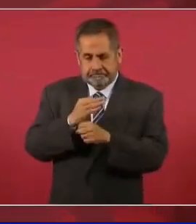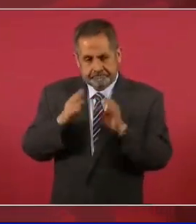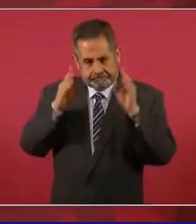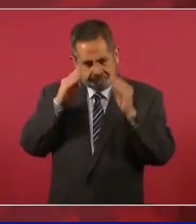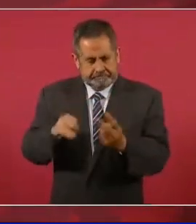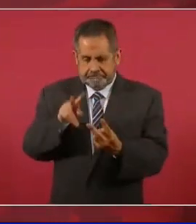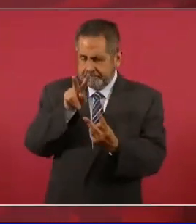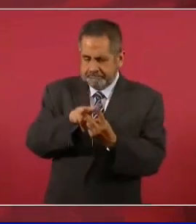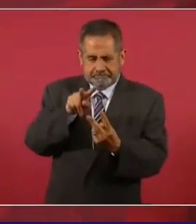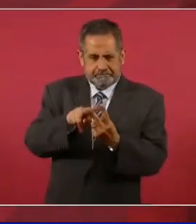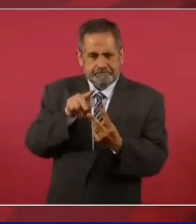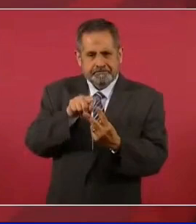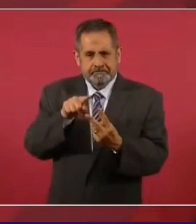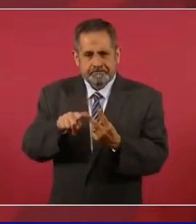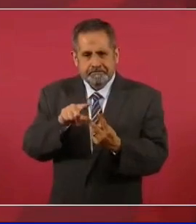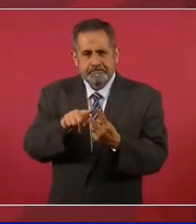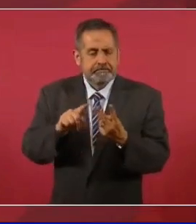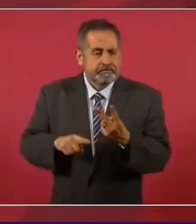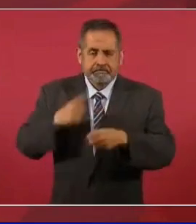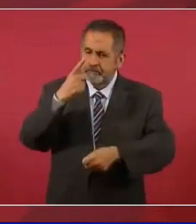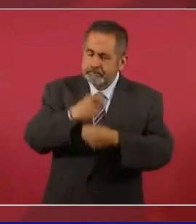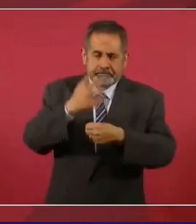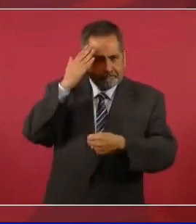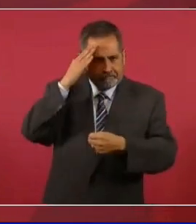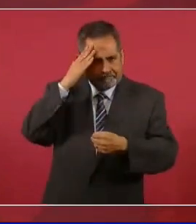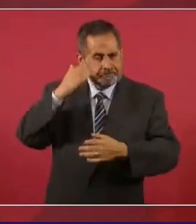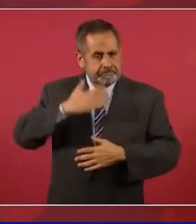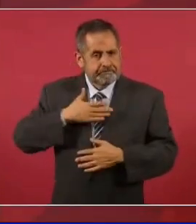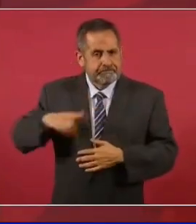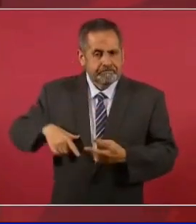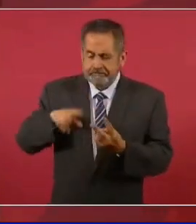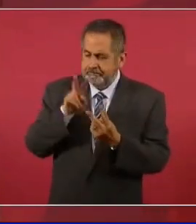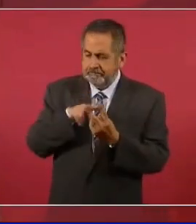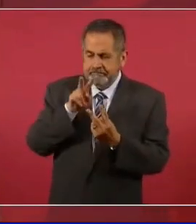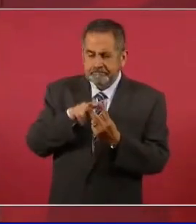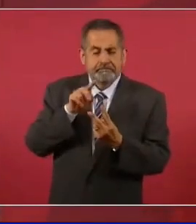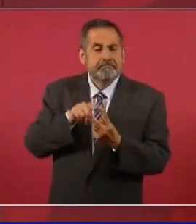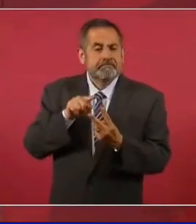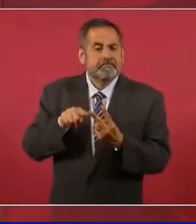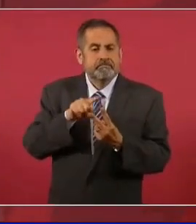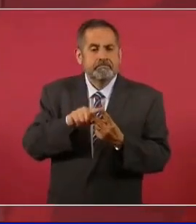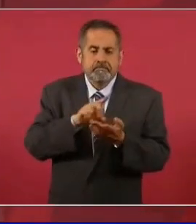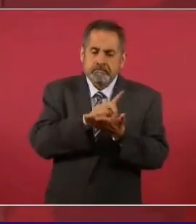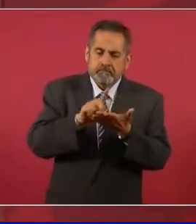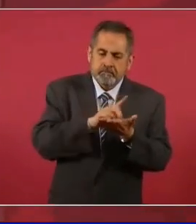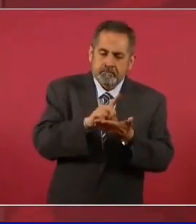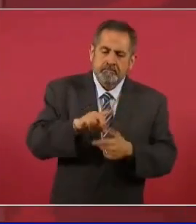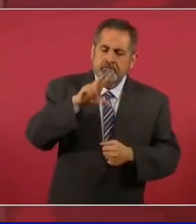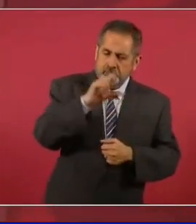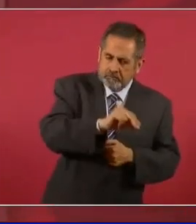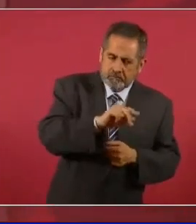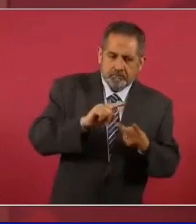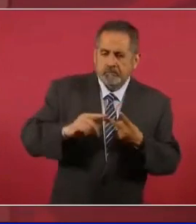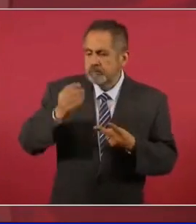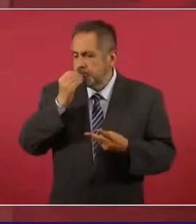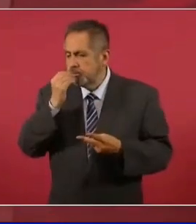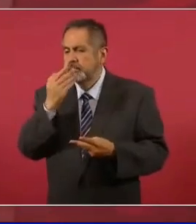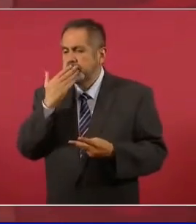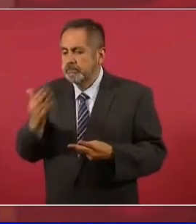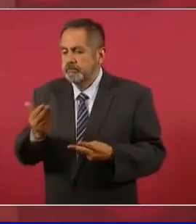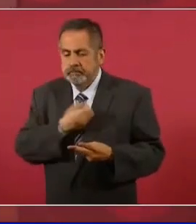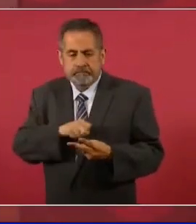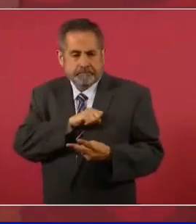temas y la prioridad del gobierno son estas dos campañas O